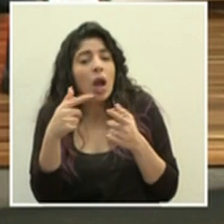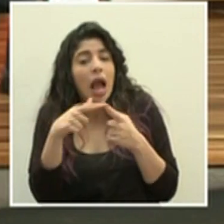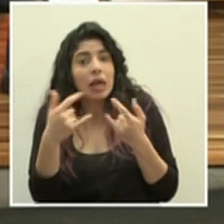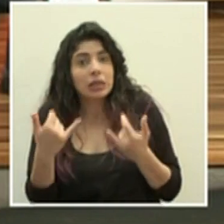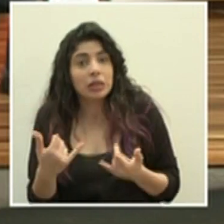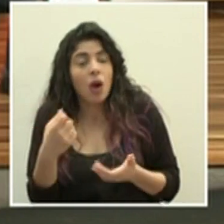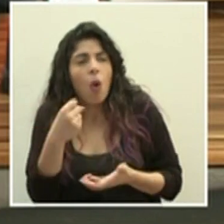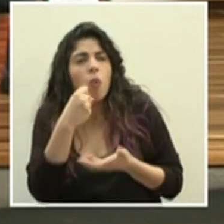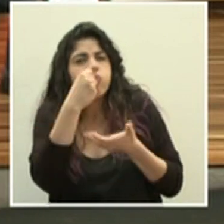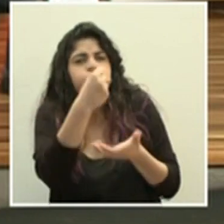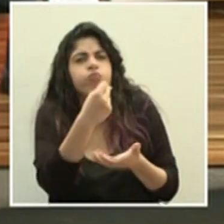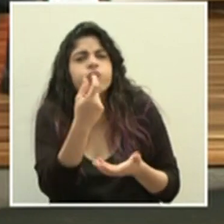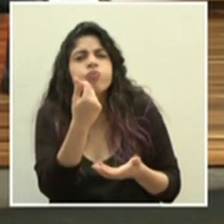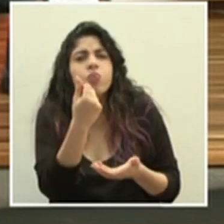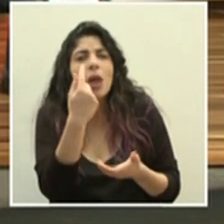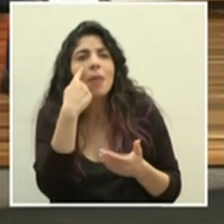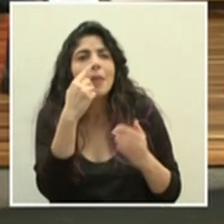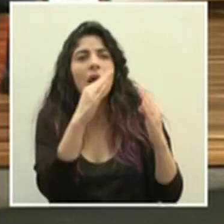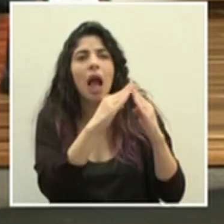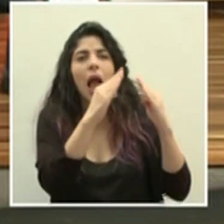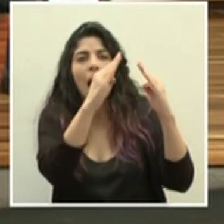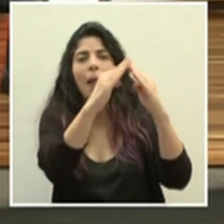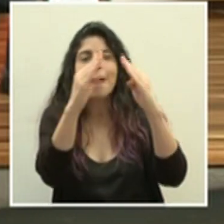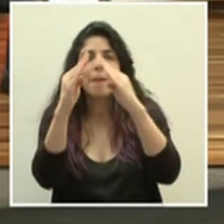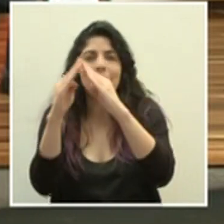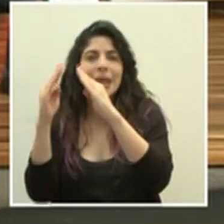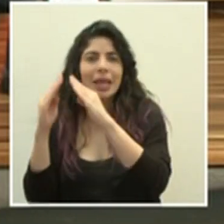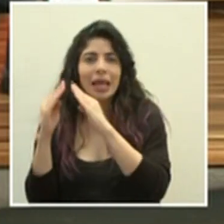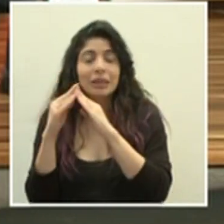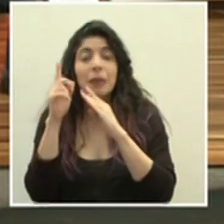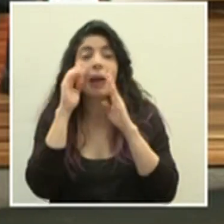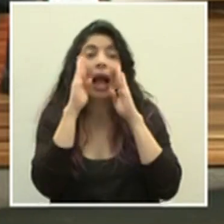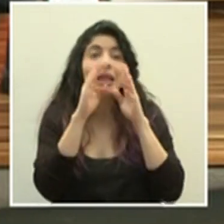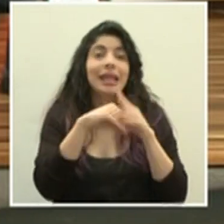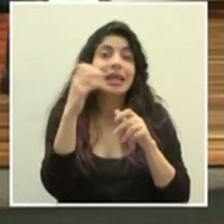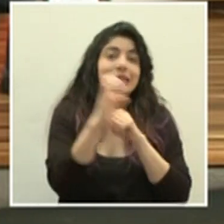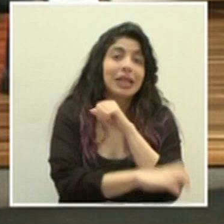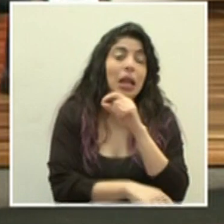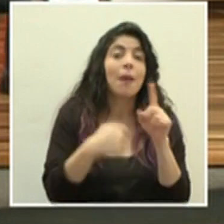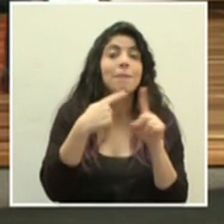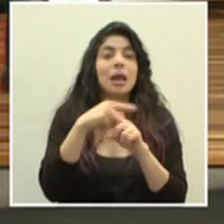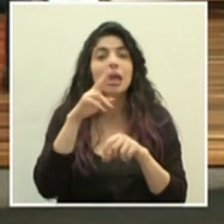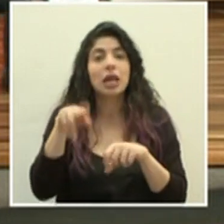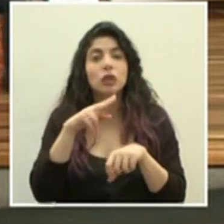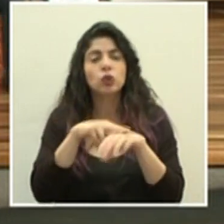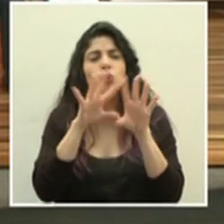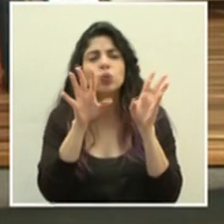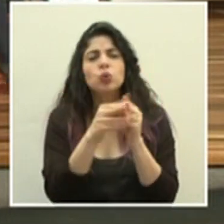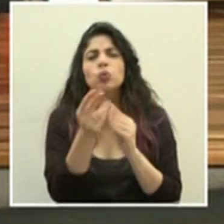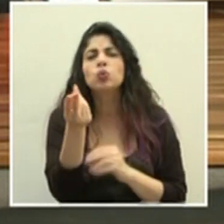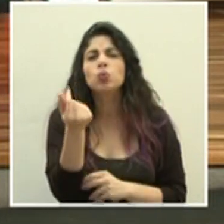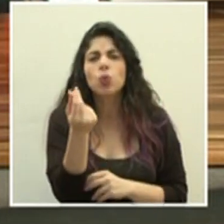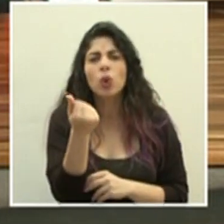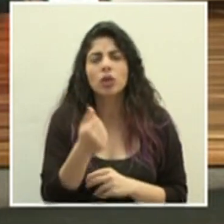la habilitación de los albergues, tanto para la atención de extranjeros como nacionales?